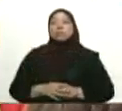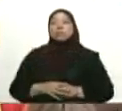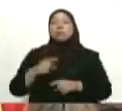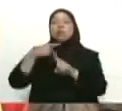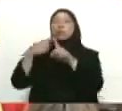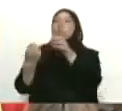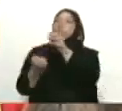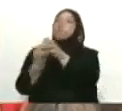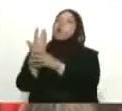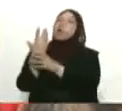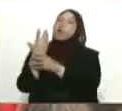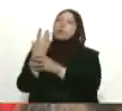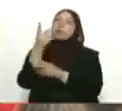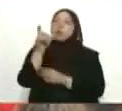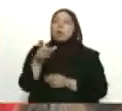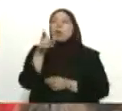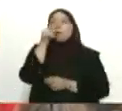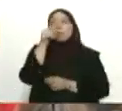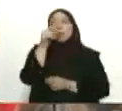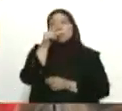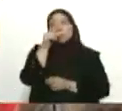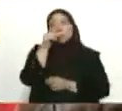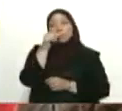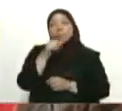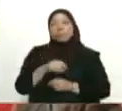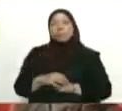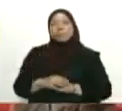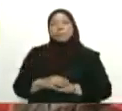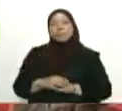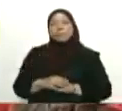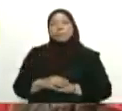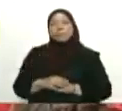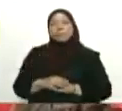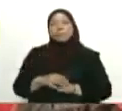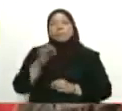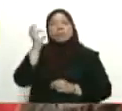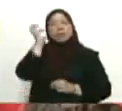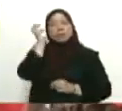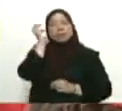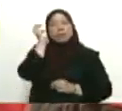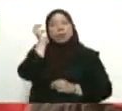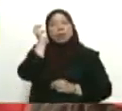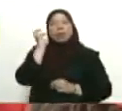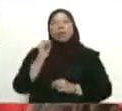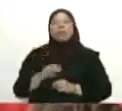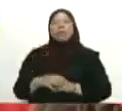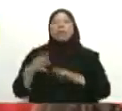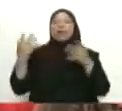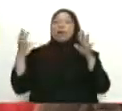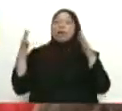Juan José Marín yuleyka blanco